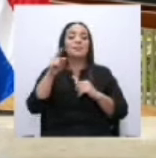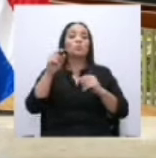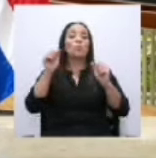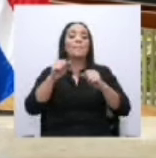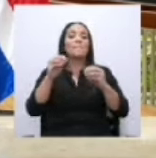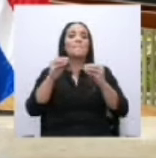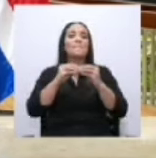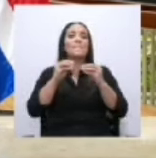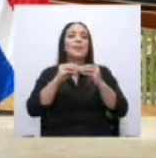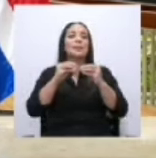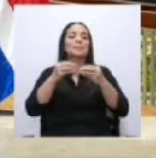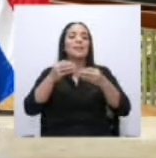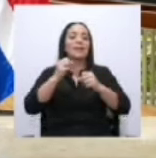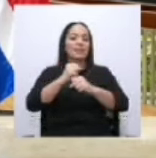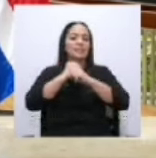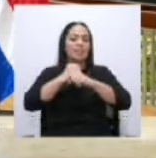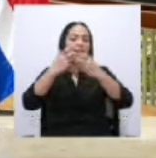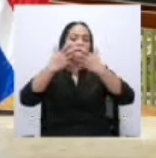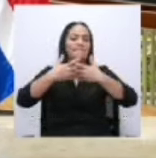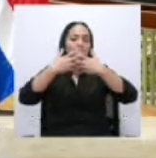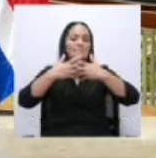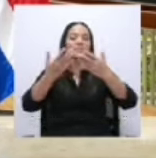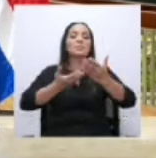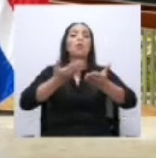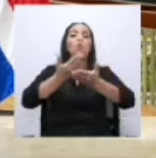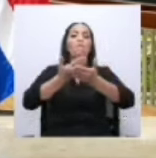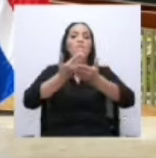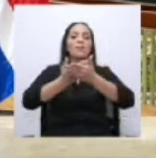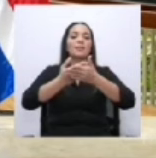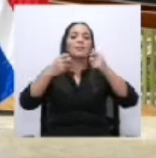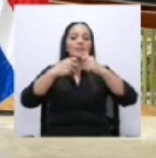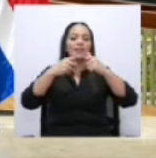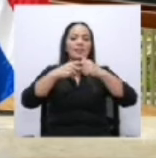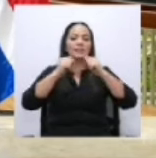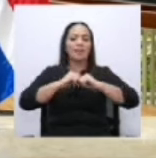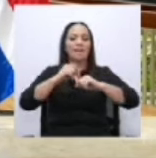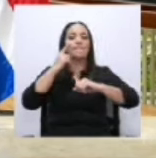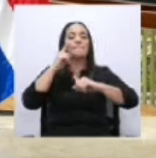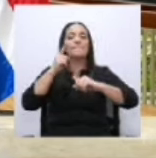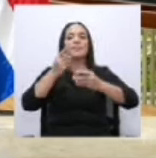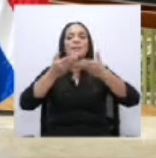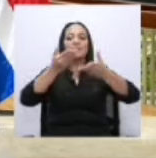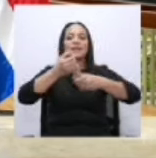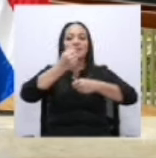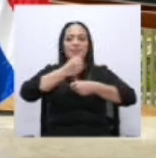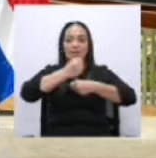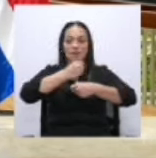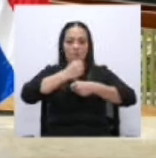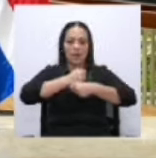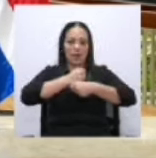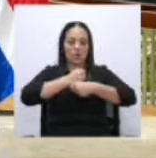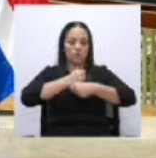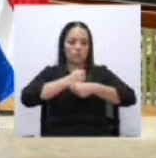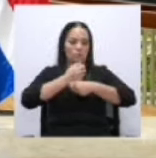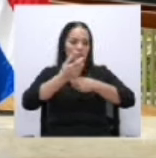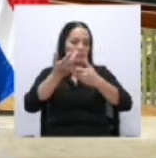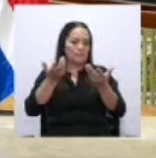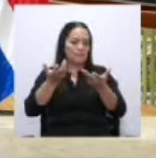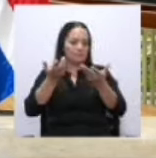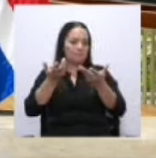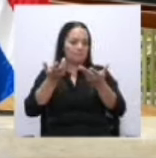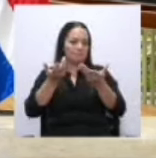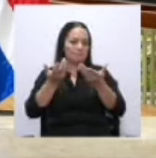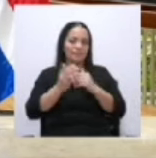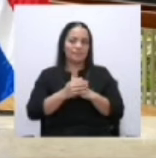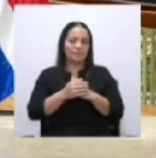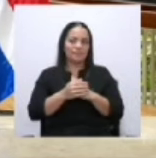empresas la oferta de electricidad para generar trabajos de los que no crean dependencia en